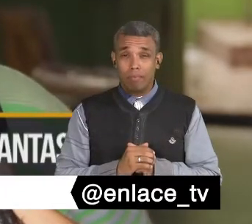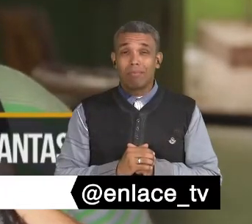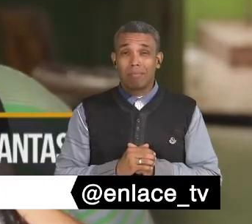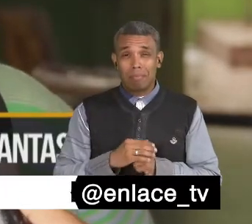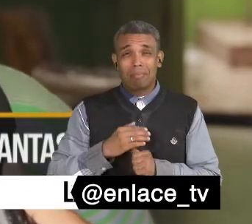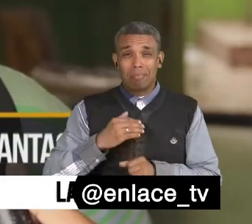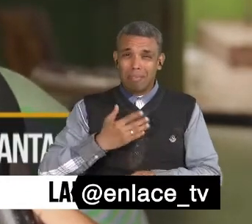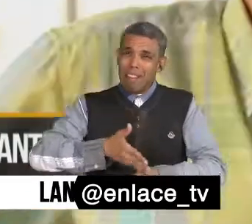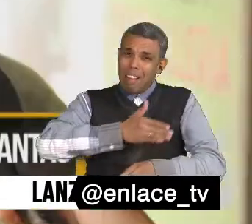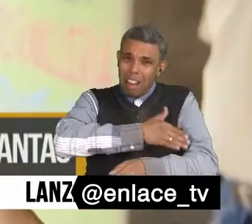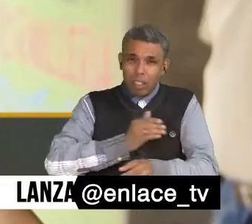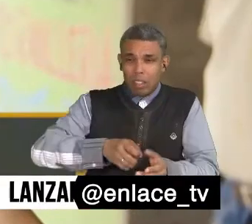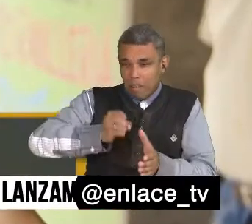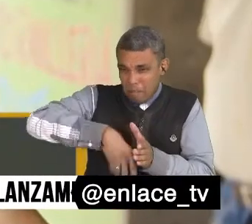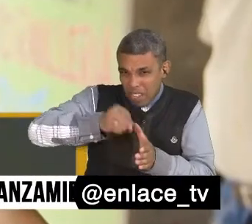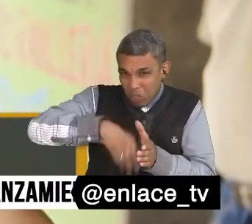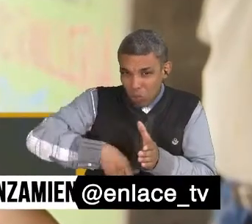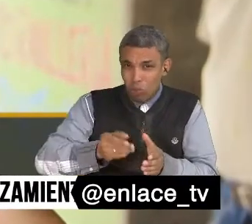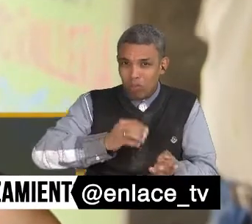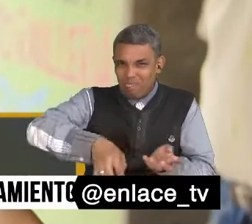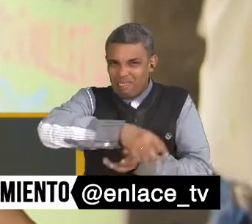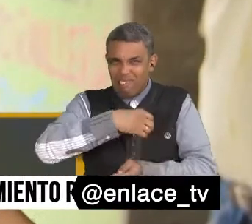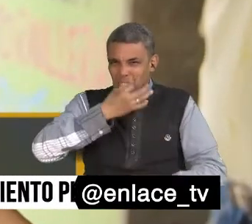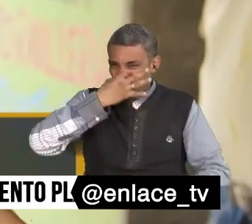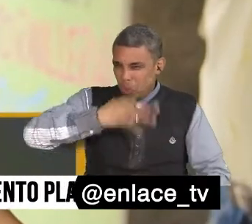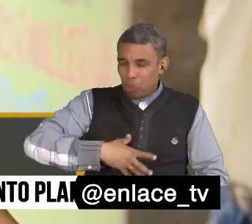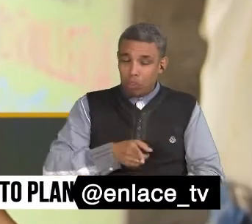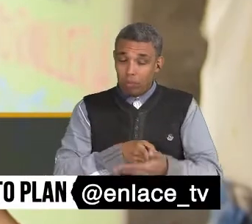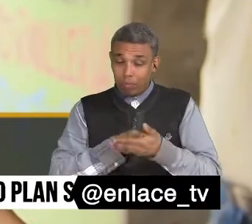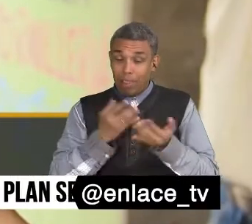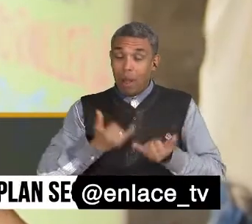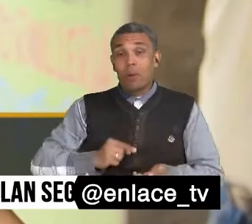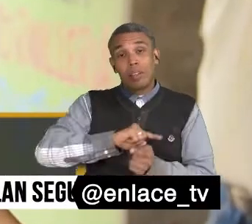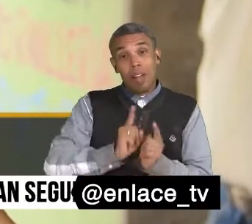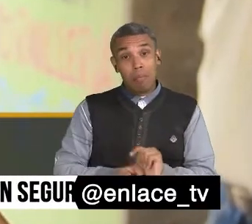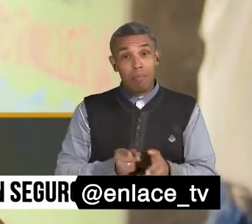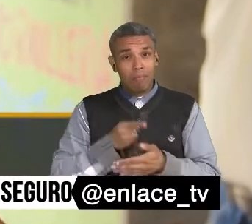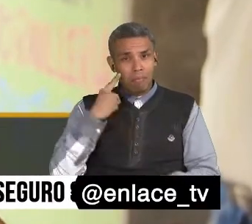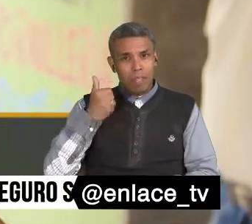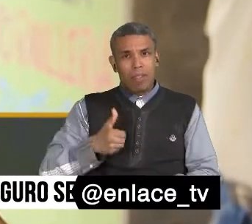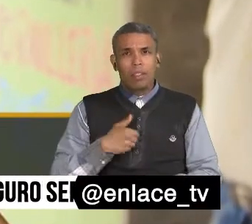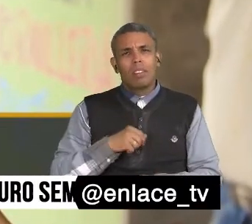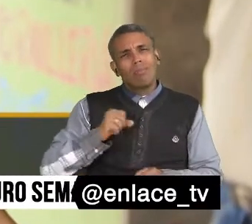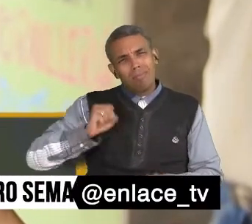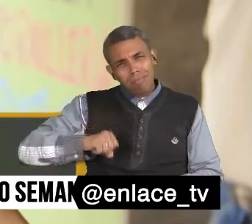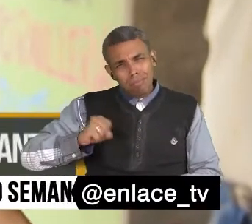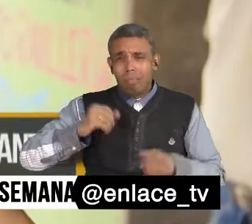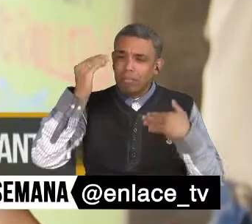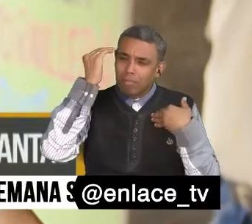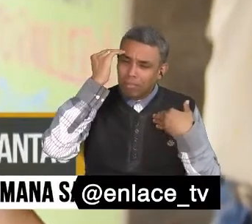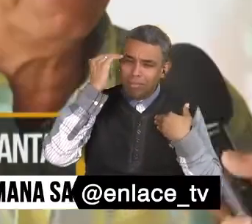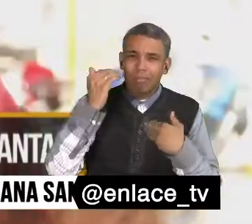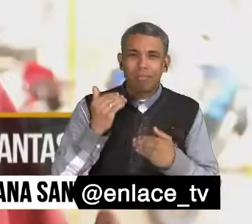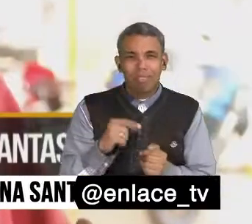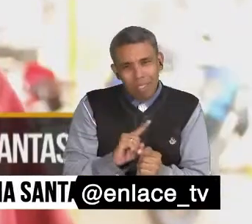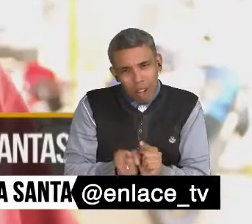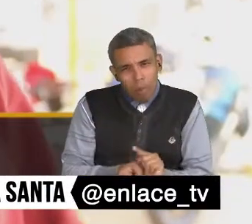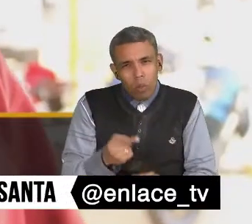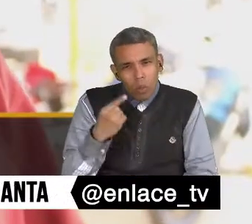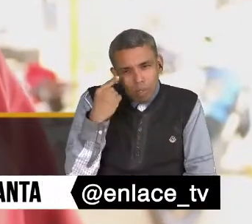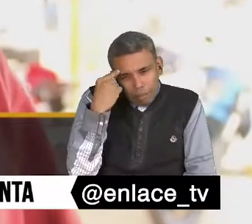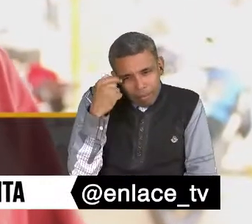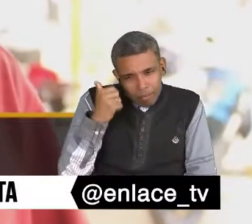y la mala imagen. Ojalá que la gente tome conciencia de que eso hace falta acá en Barranca, ¿no? Y aquí en el barrio también. Lo que